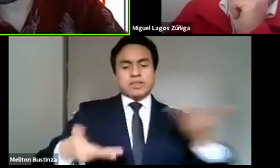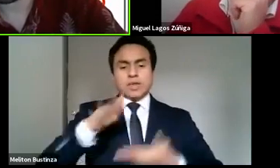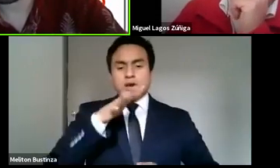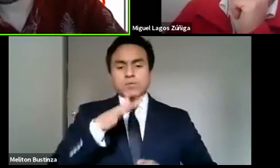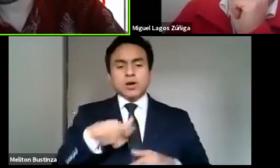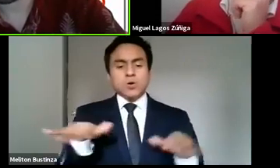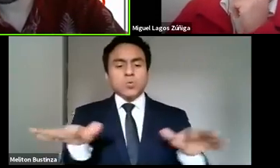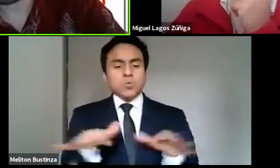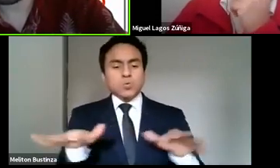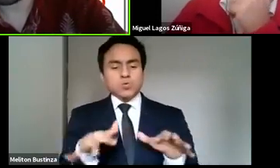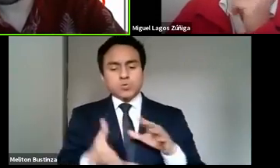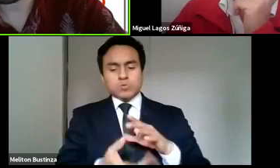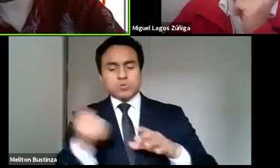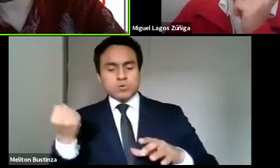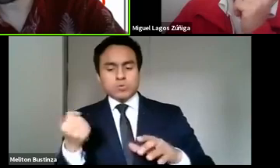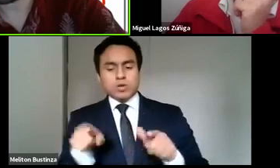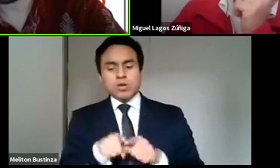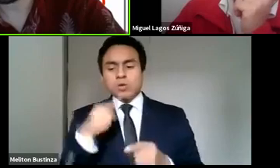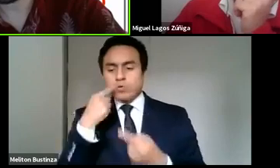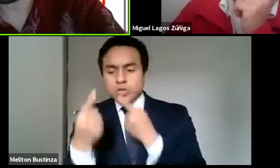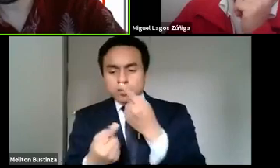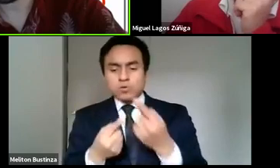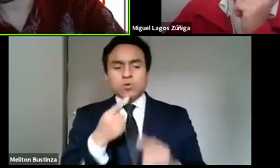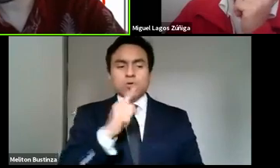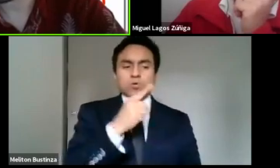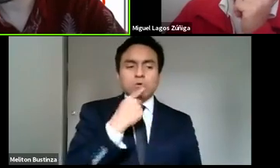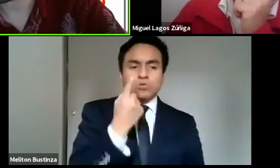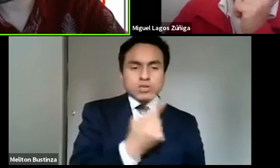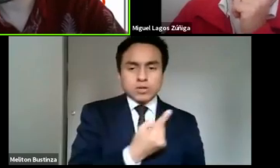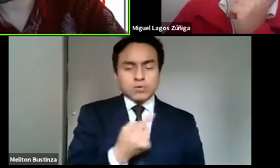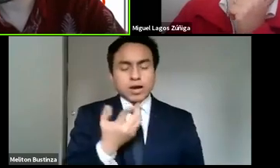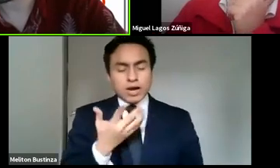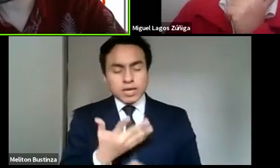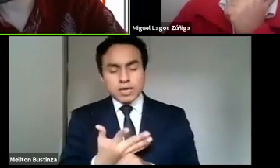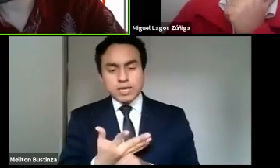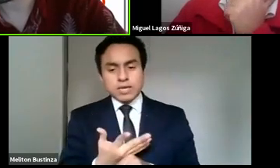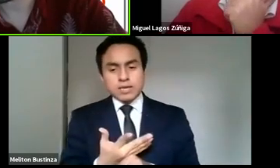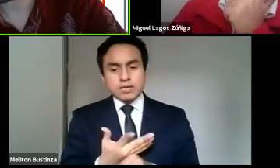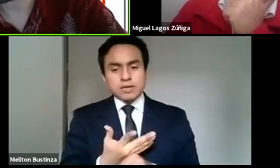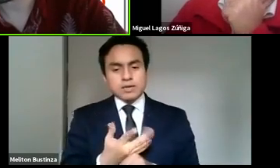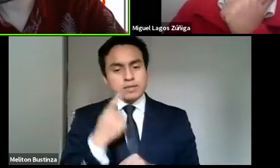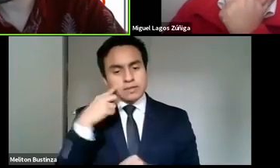uso consultivo y no consultivo sin registro?